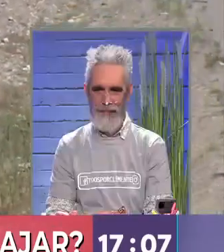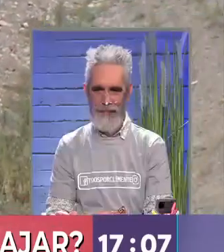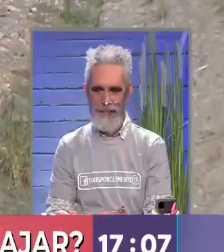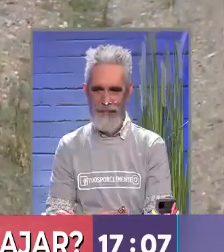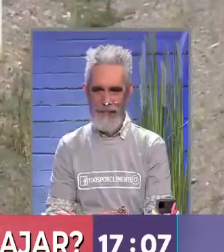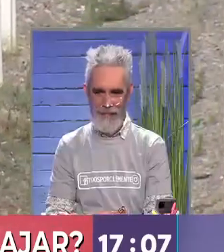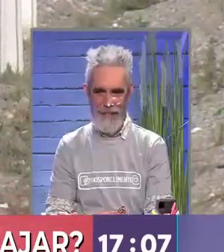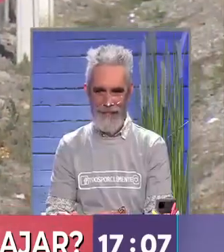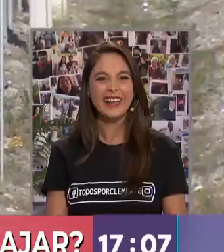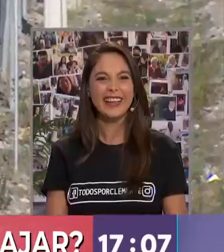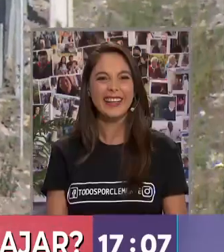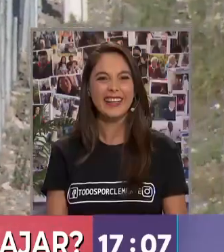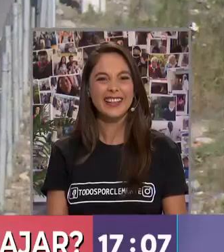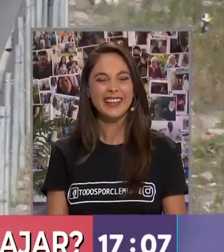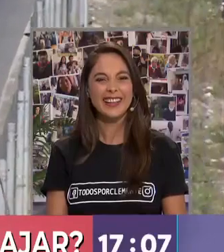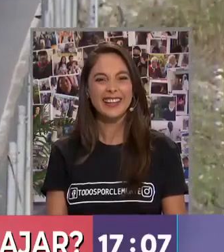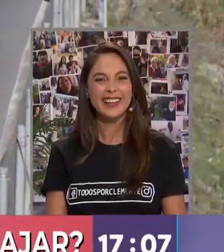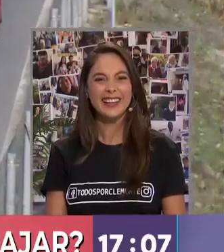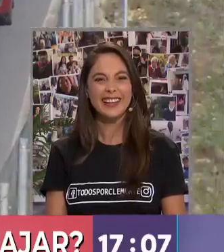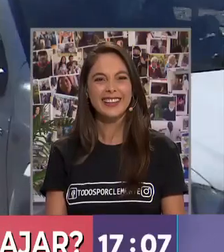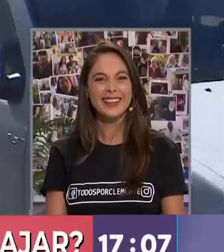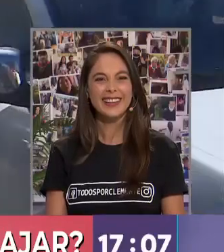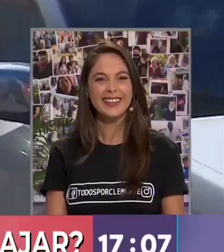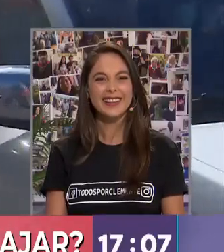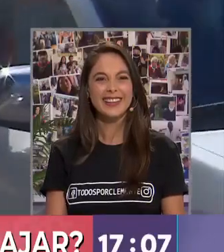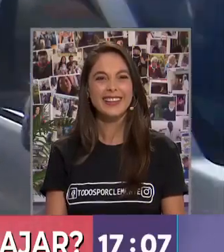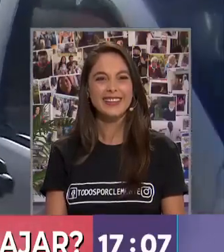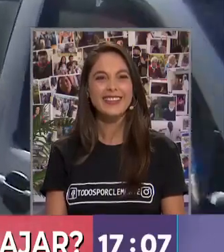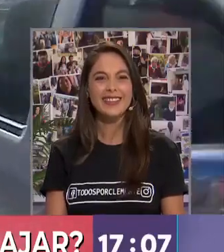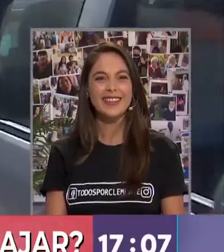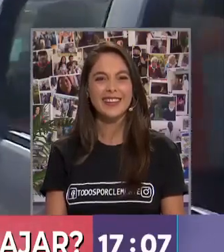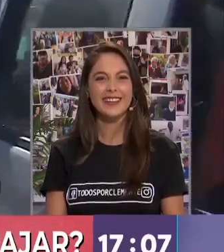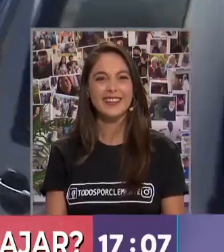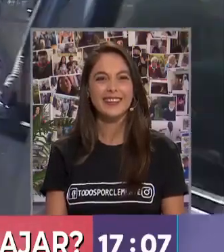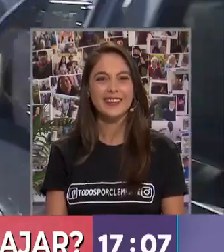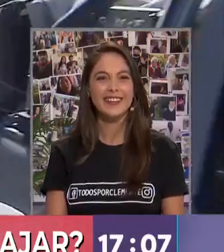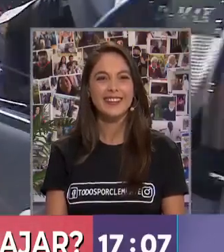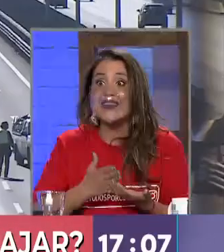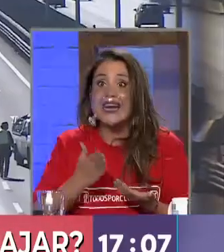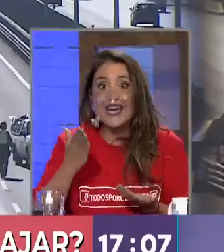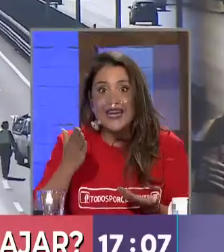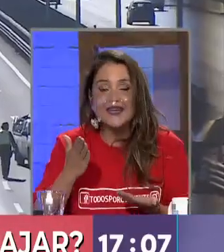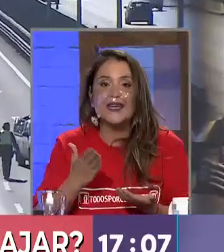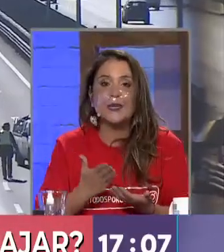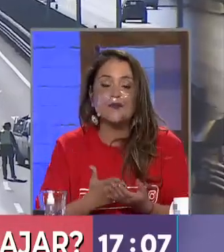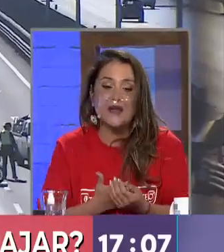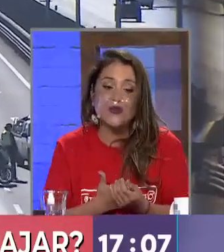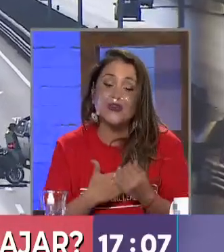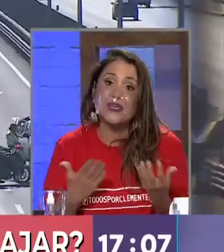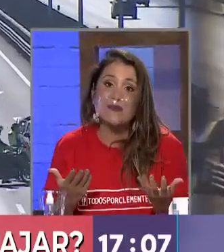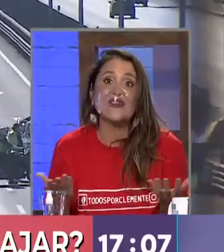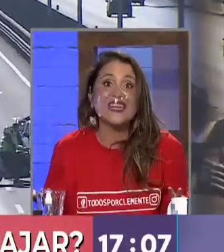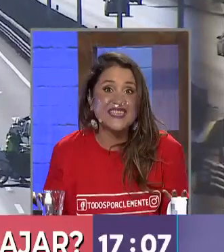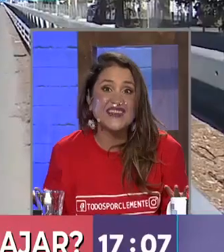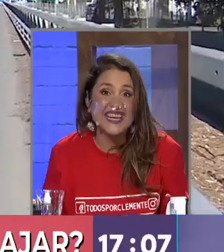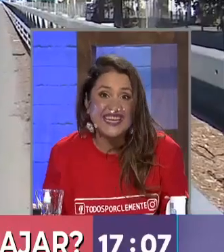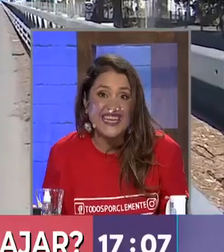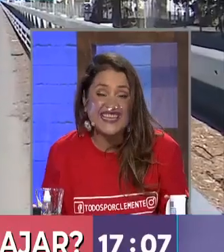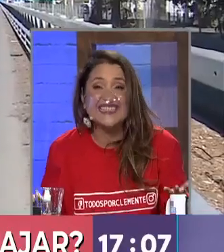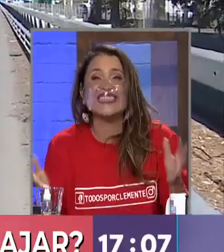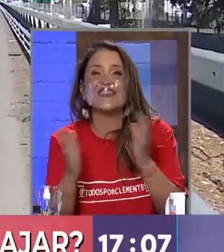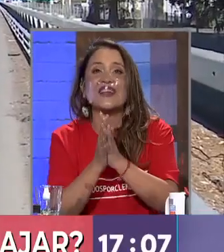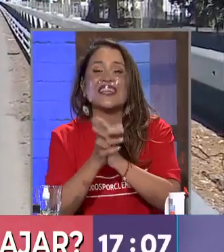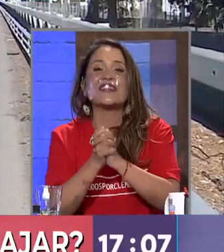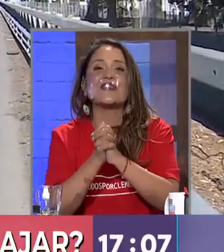yo igual estoy preocupada porque después de casi más de un año y medio, por primera vez voy a viajar a Coquimbo, voy a ir a trabajar